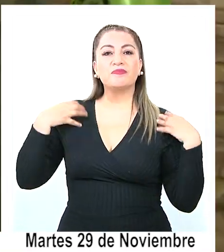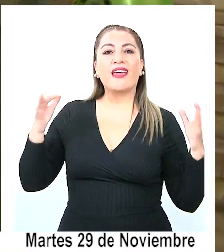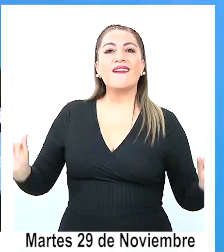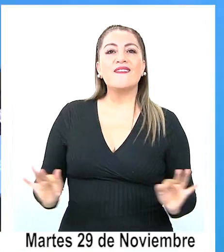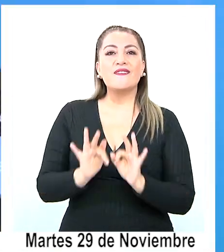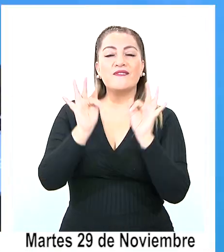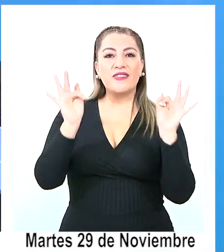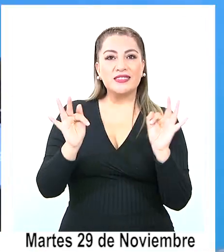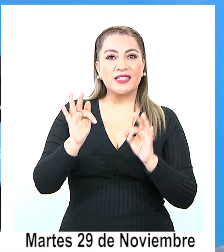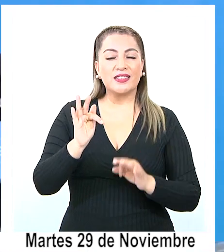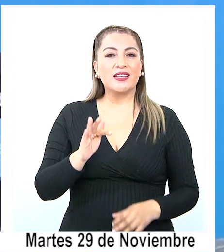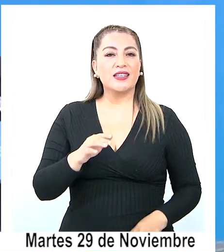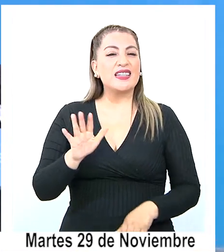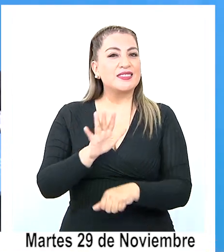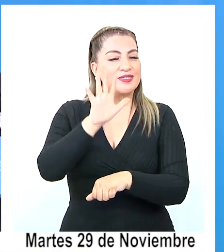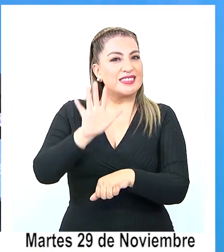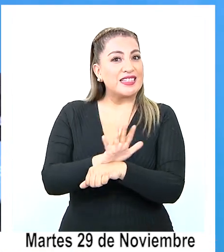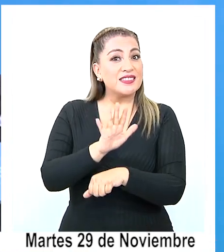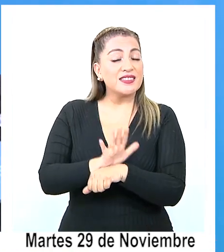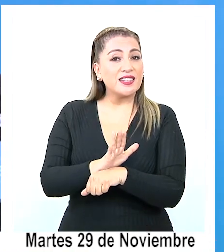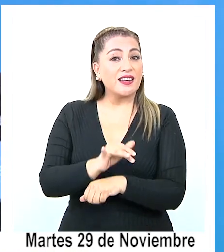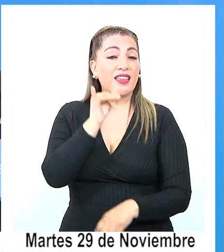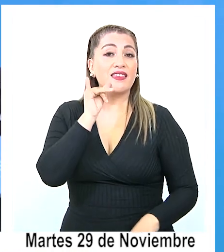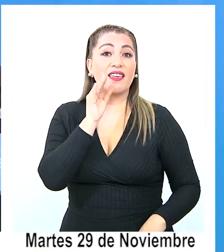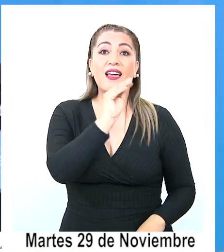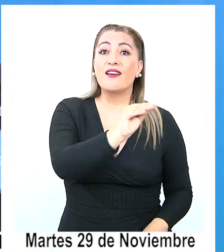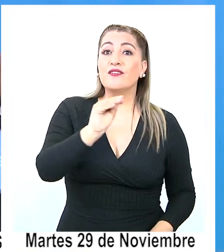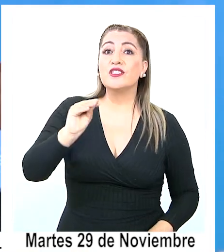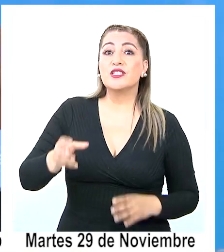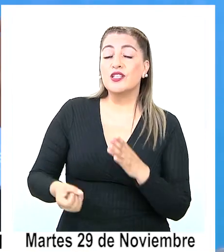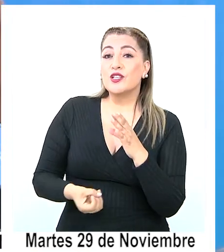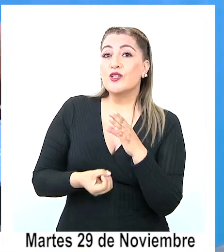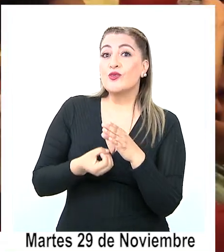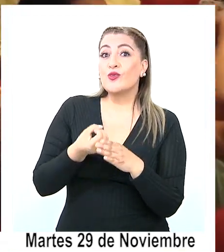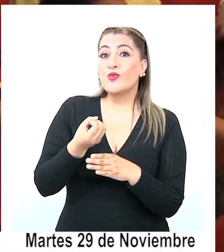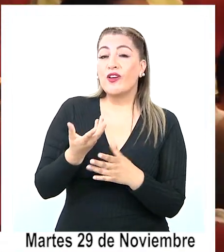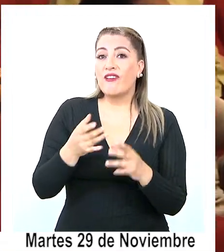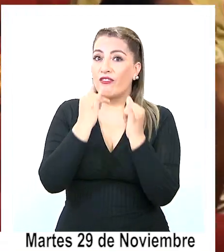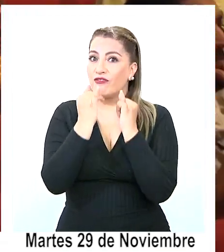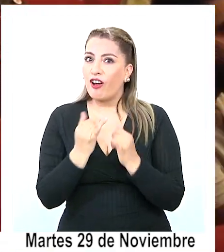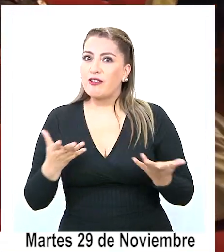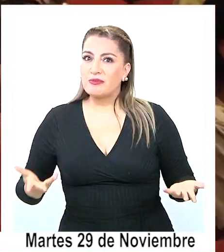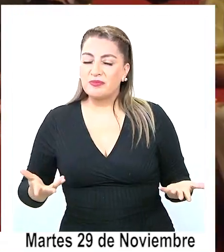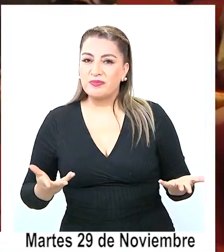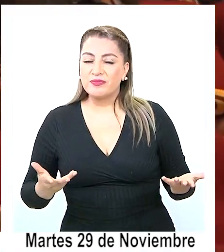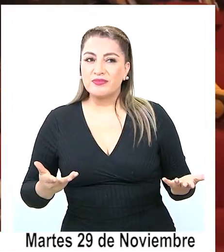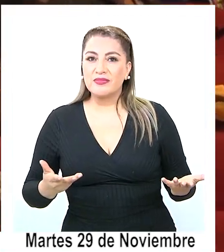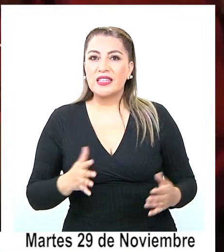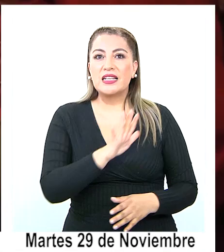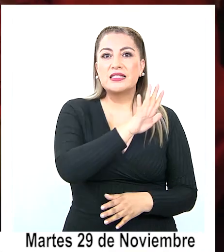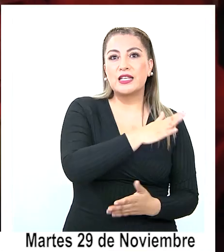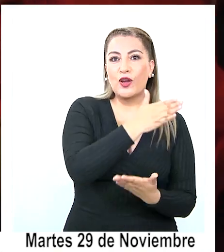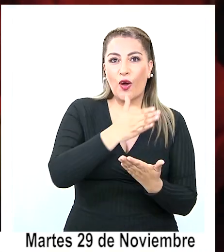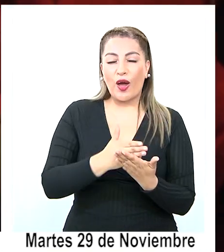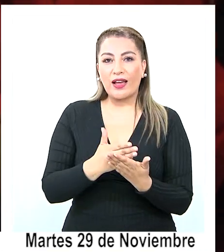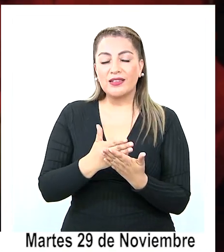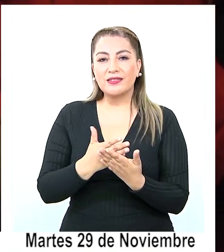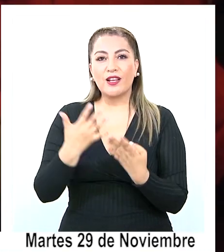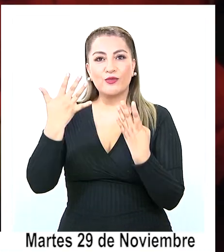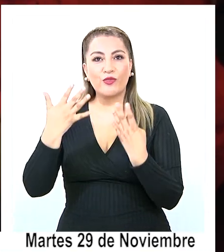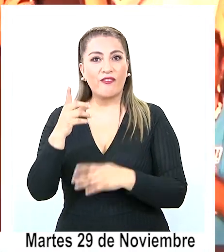Festival Internacional de Cine de iquique anuncian una nueva versión entre el 5 y el 9 de